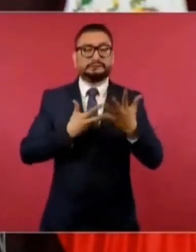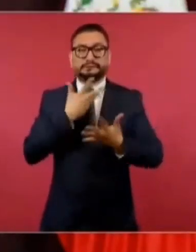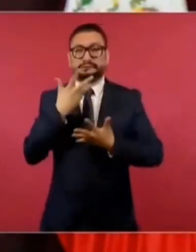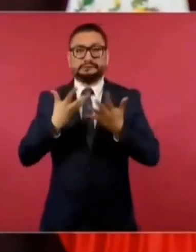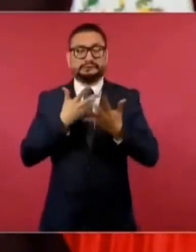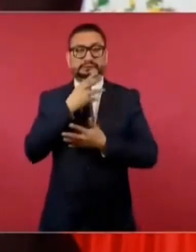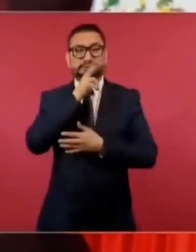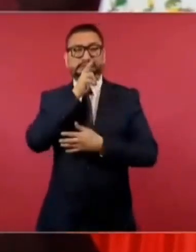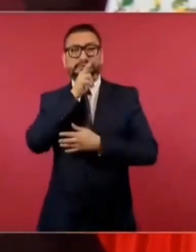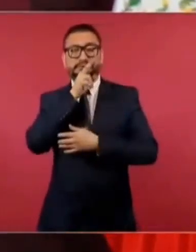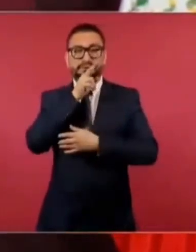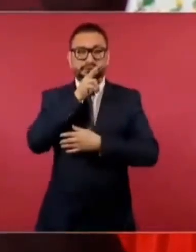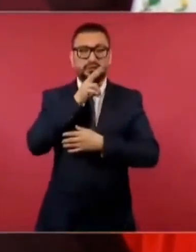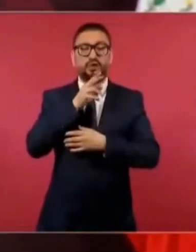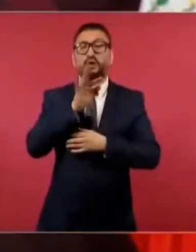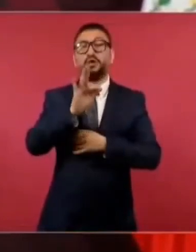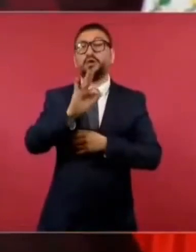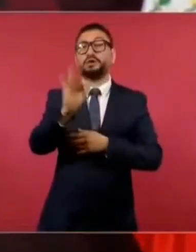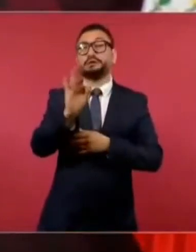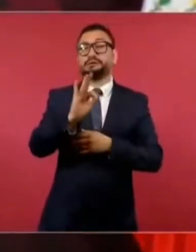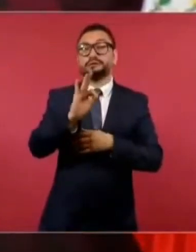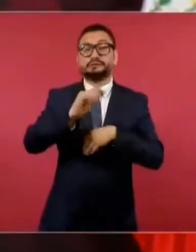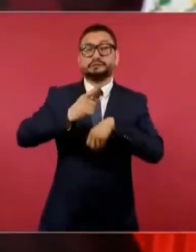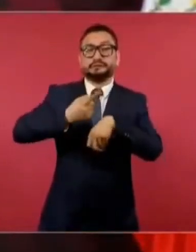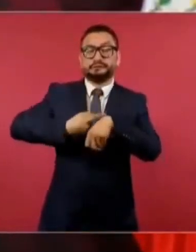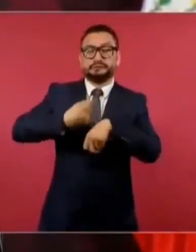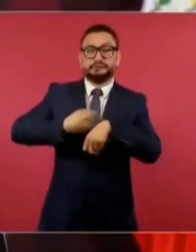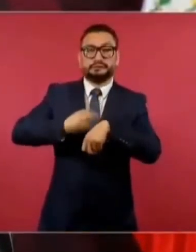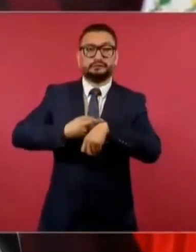que si nos enfermamos,